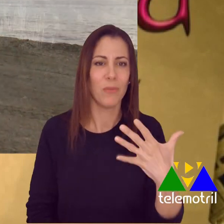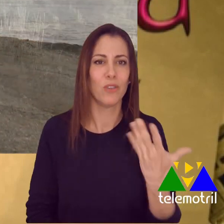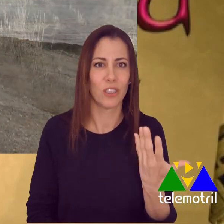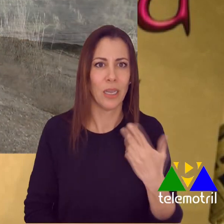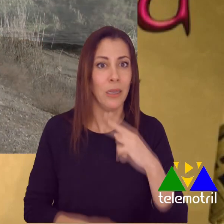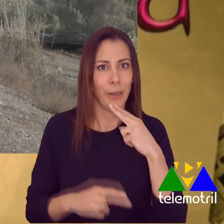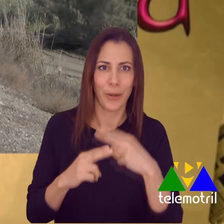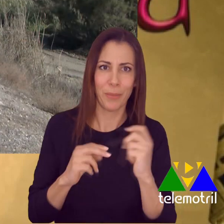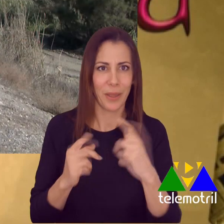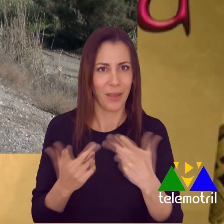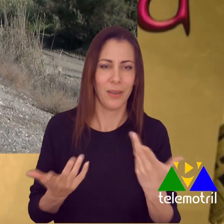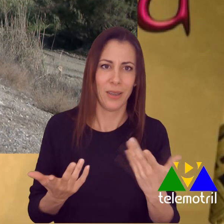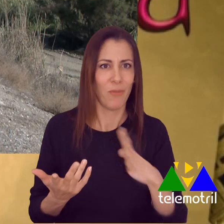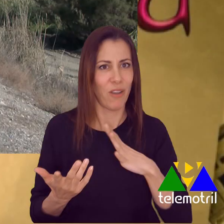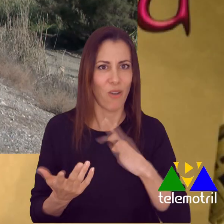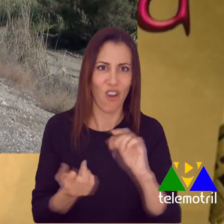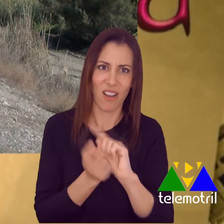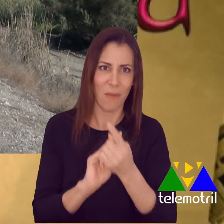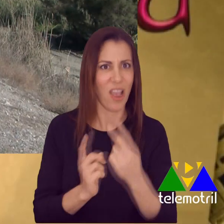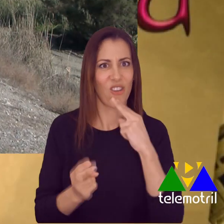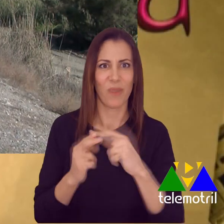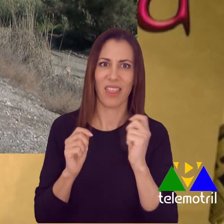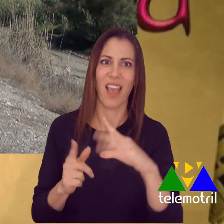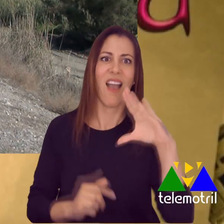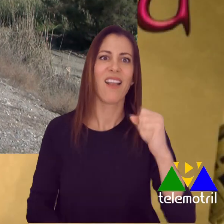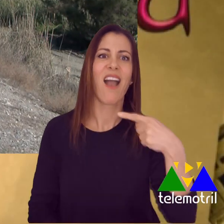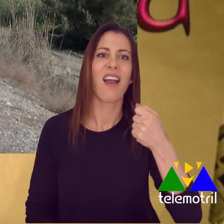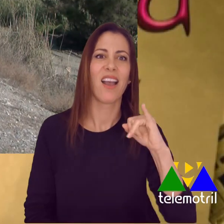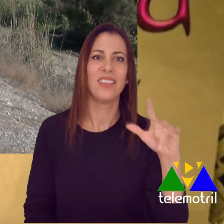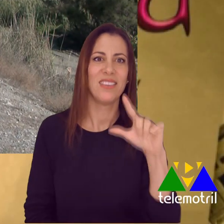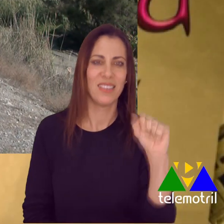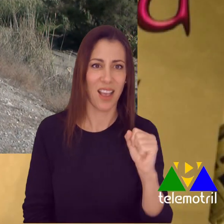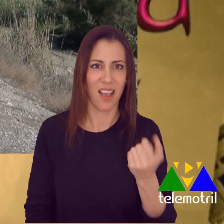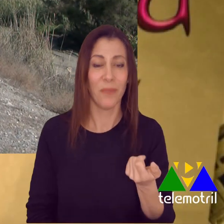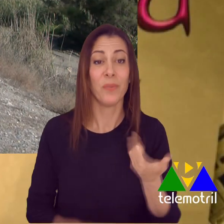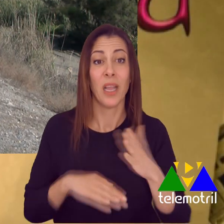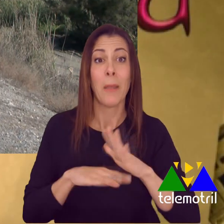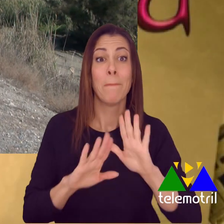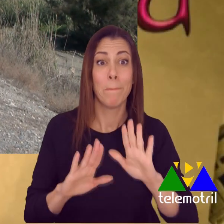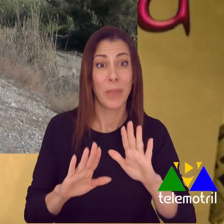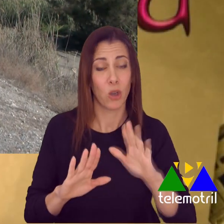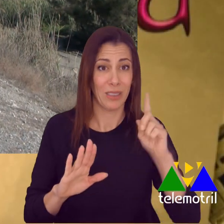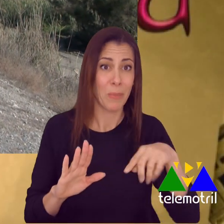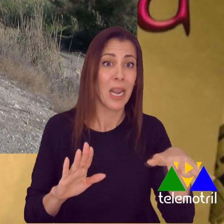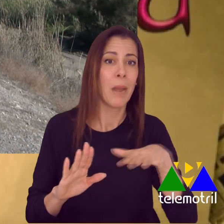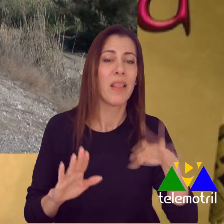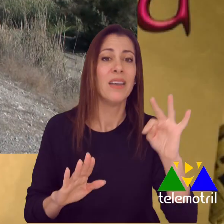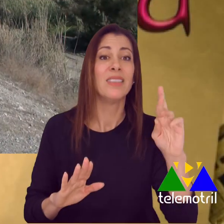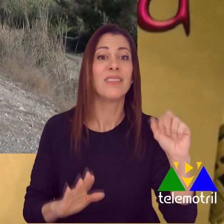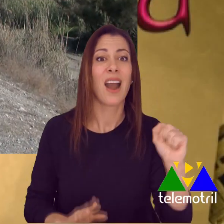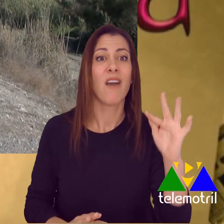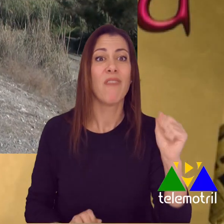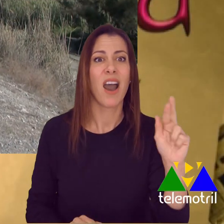que la verdad es que le puso el nombre, más vale que lo hubiera cambiado, pero porque la playa de Trasfarramal es un nombre más